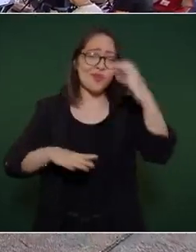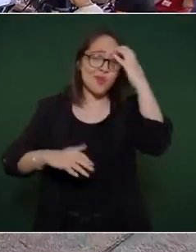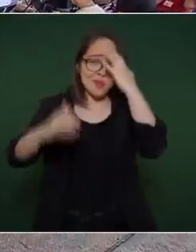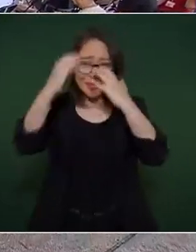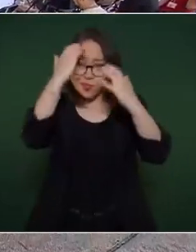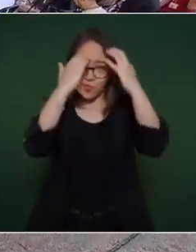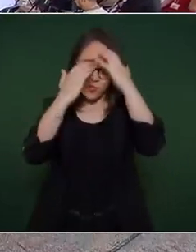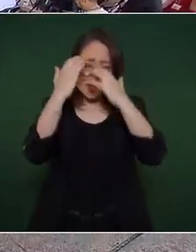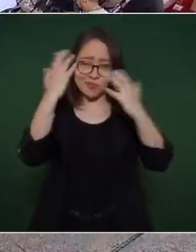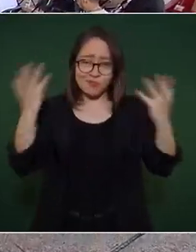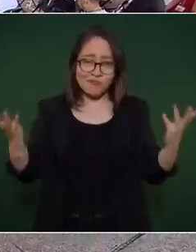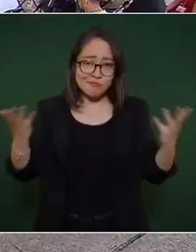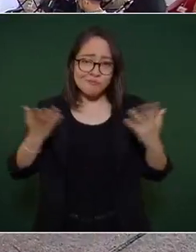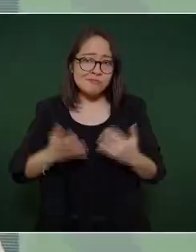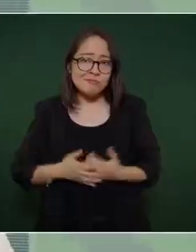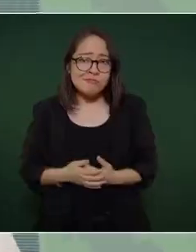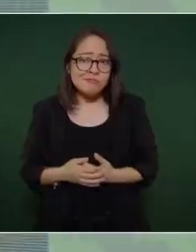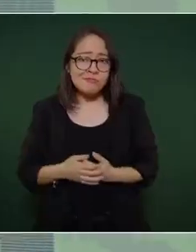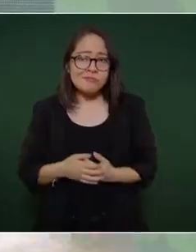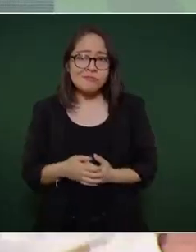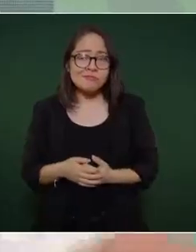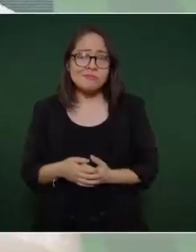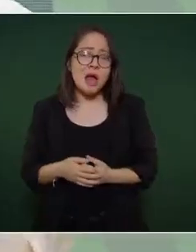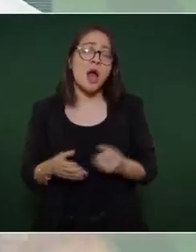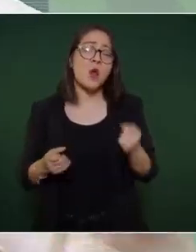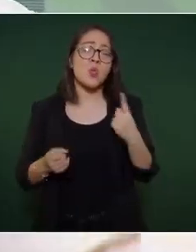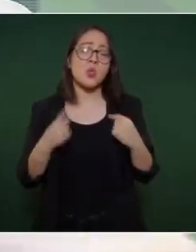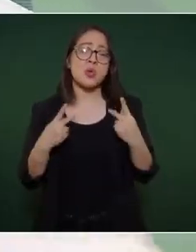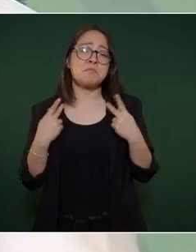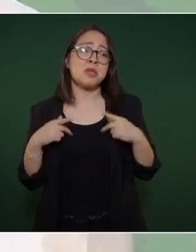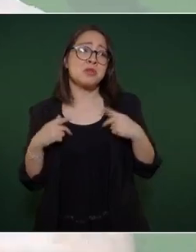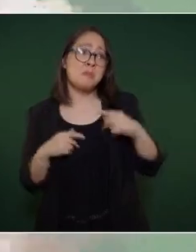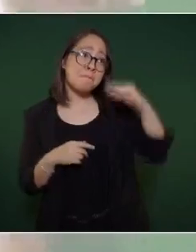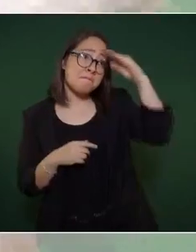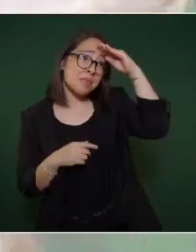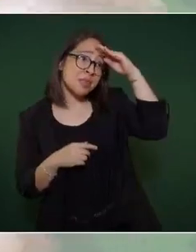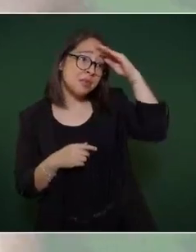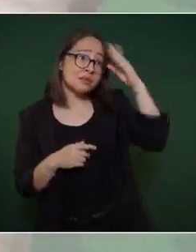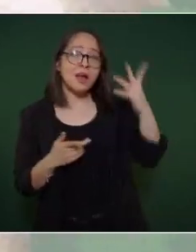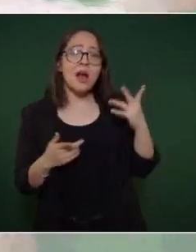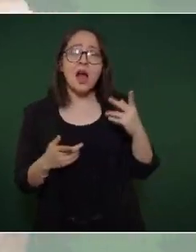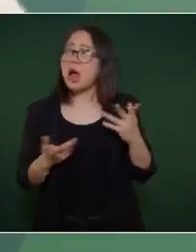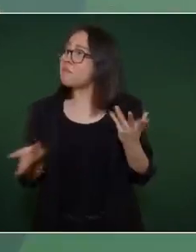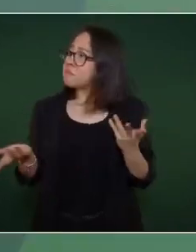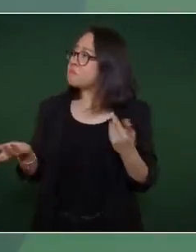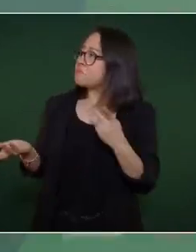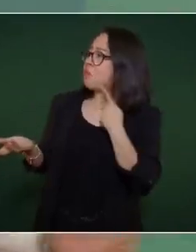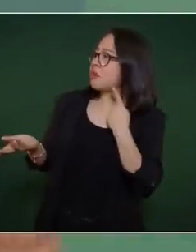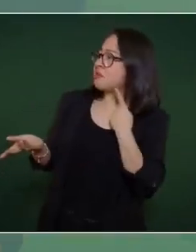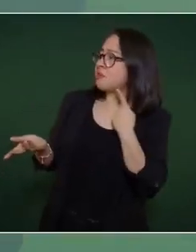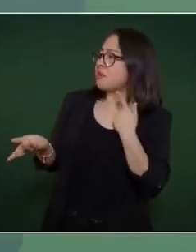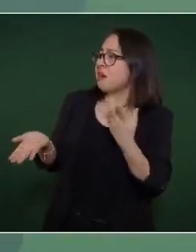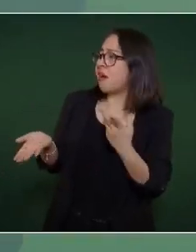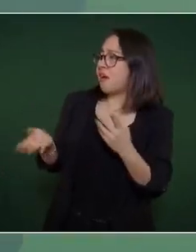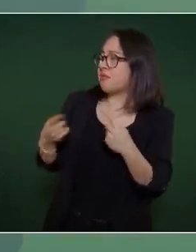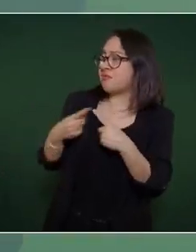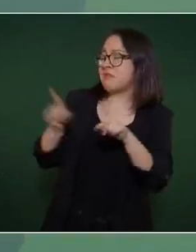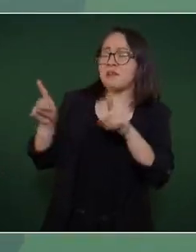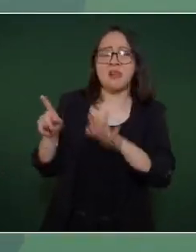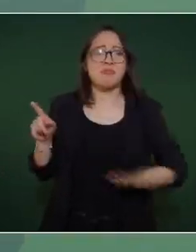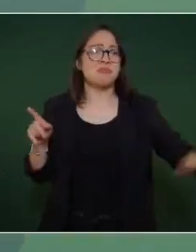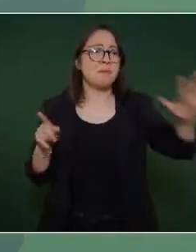son clasistas, son racistas, dicen el pueblo no existe, la política no tiene nada que ver con el